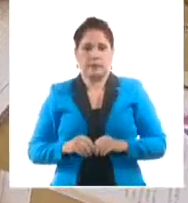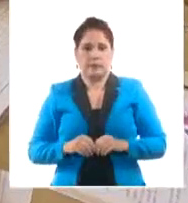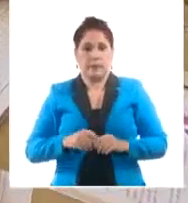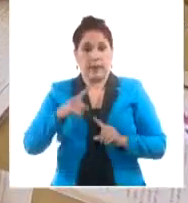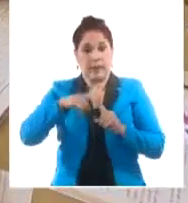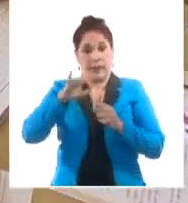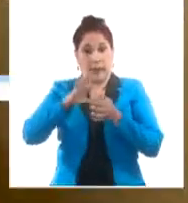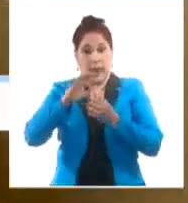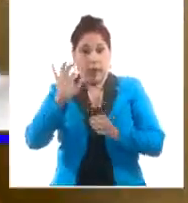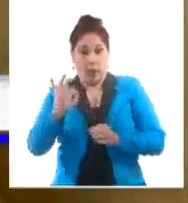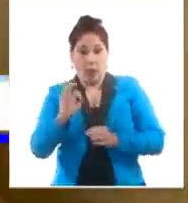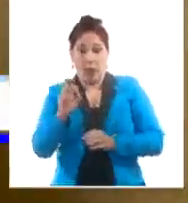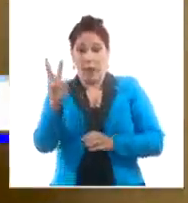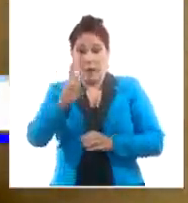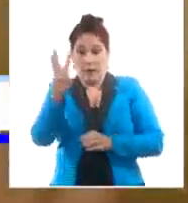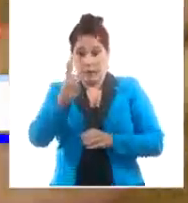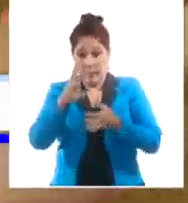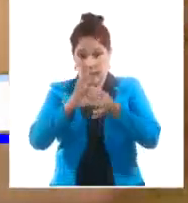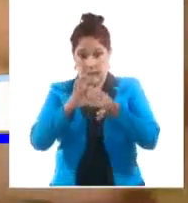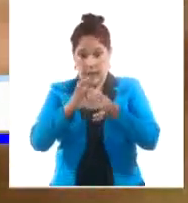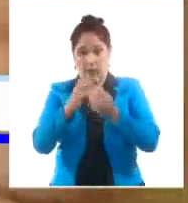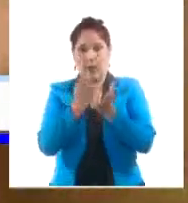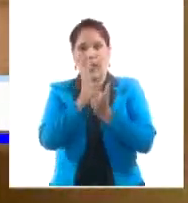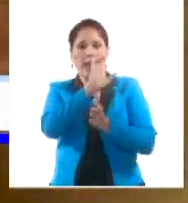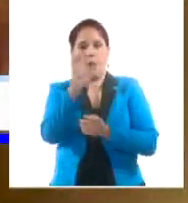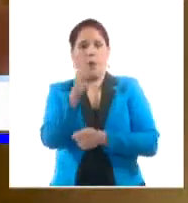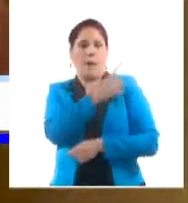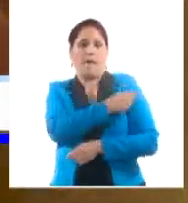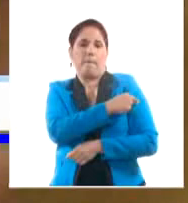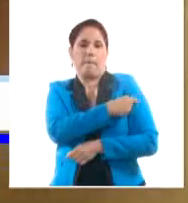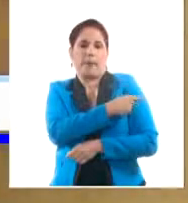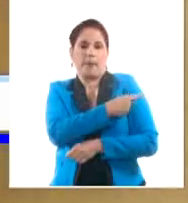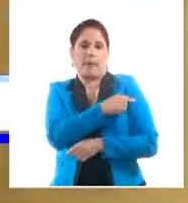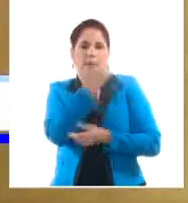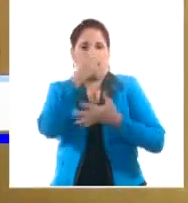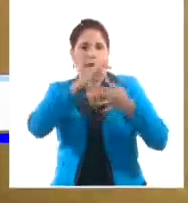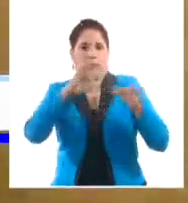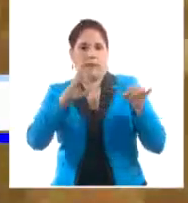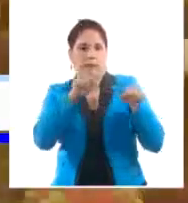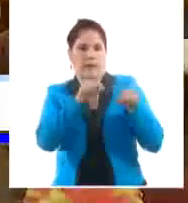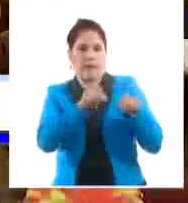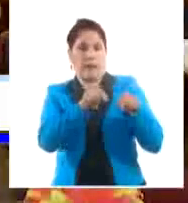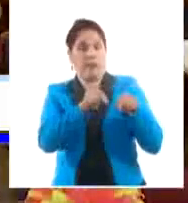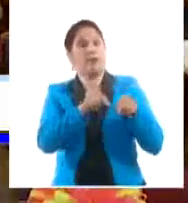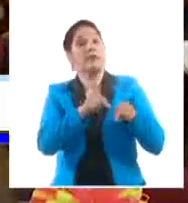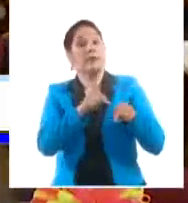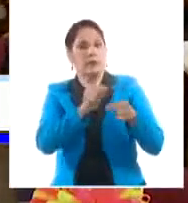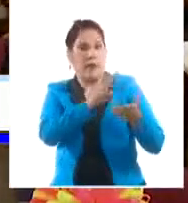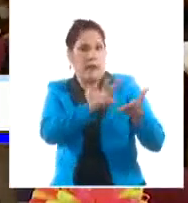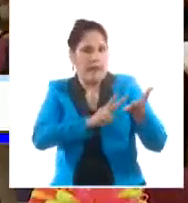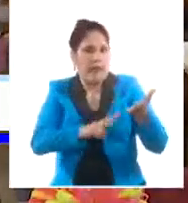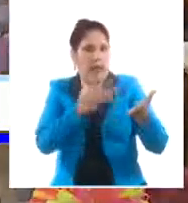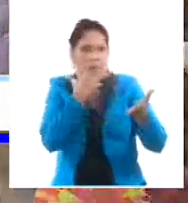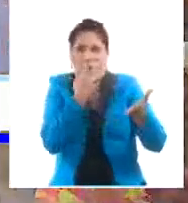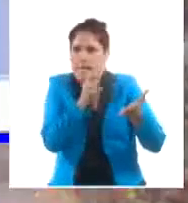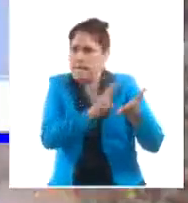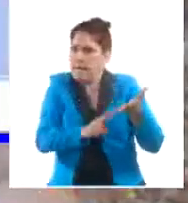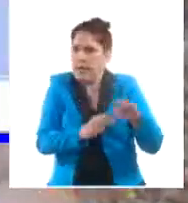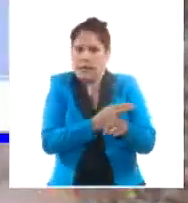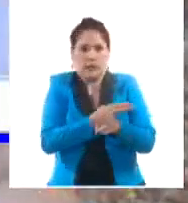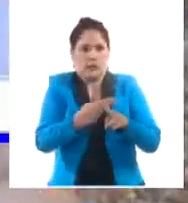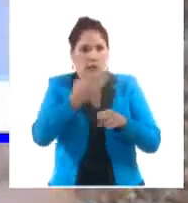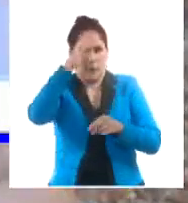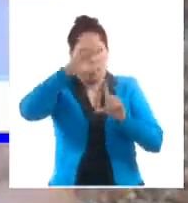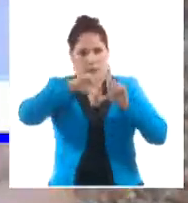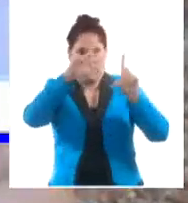Tiago cursa el tercer grado en la escuela primaria Carlos Rodríguez Cariaga de Artemisa y le complace leer y adentrarse en la historia de